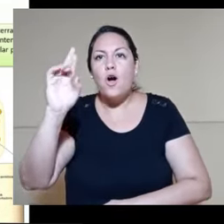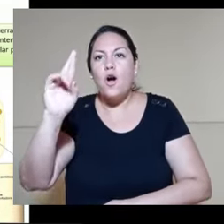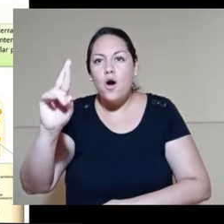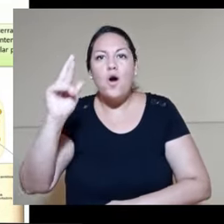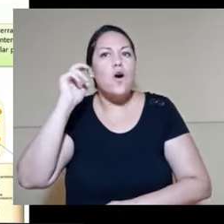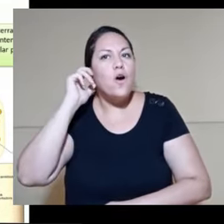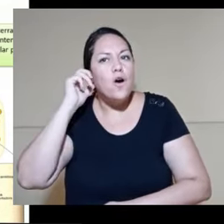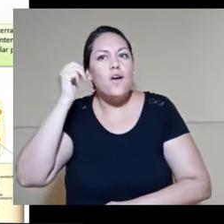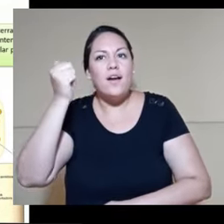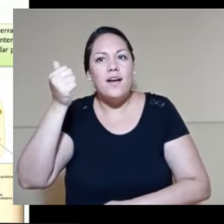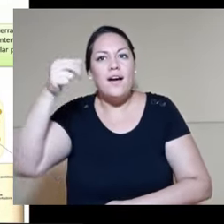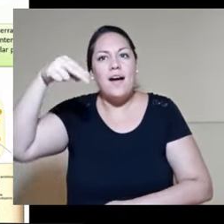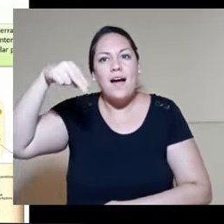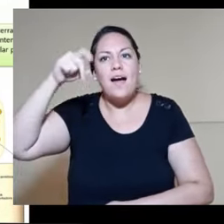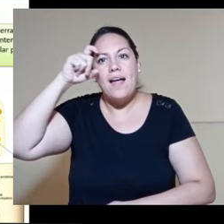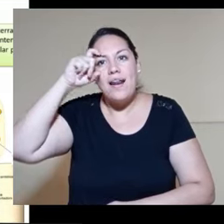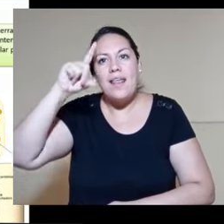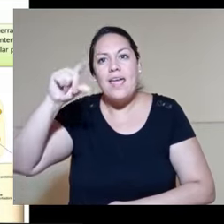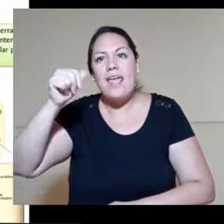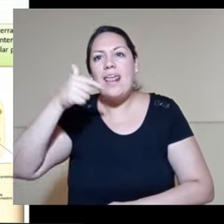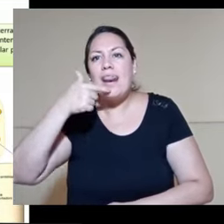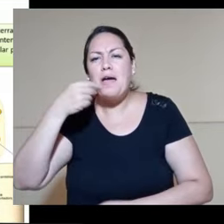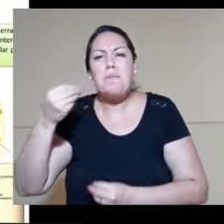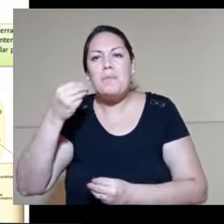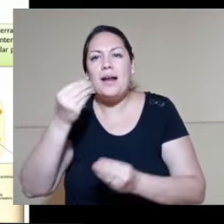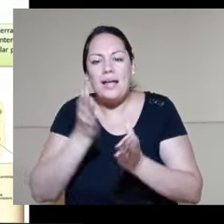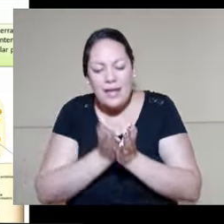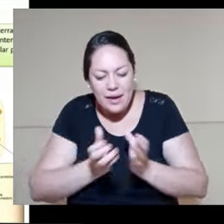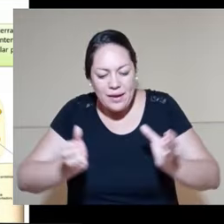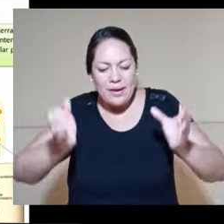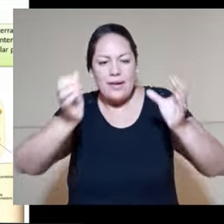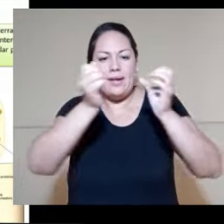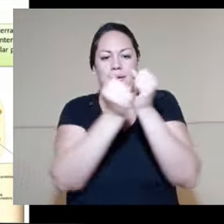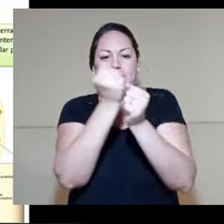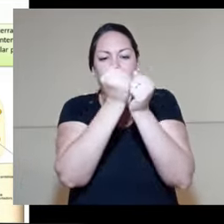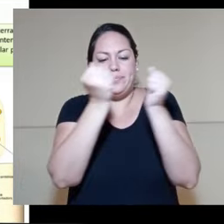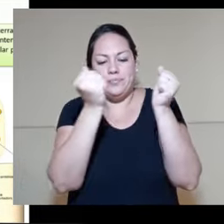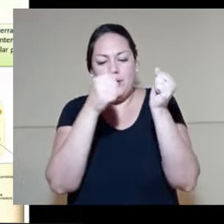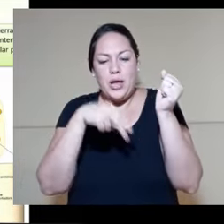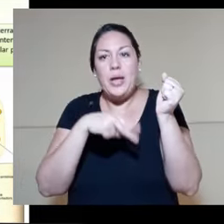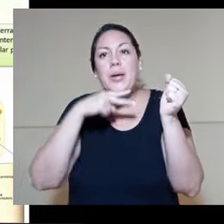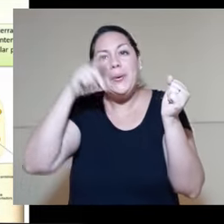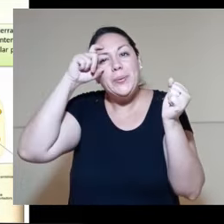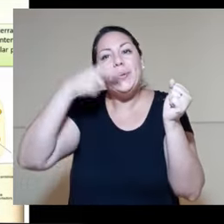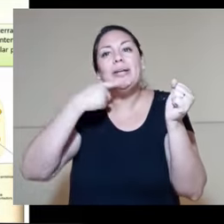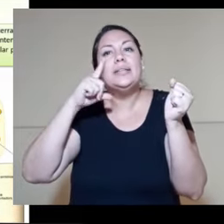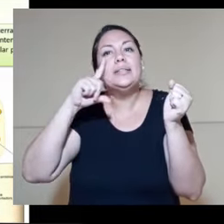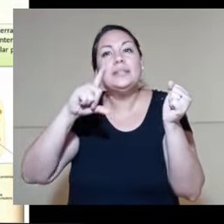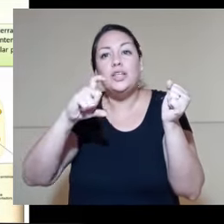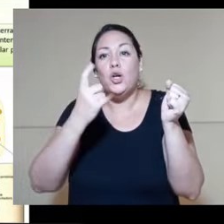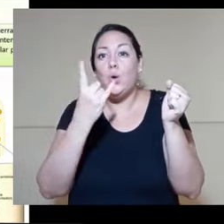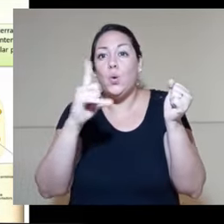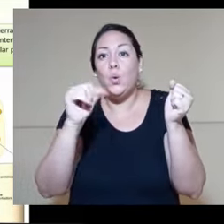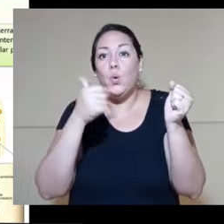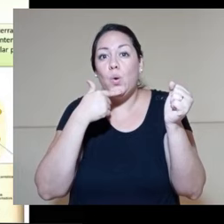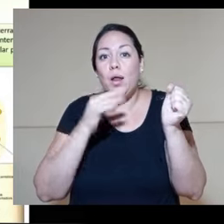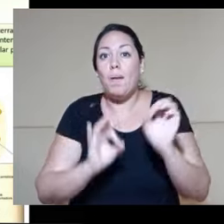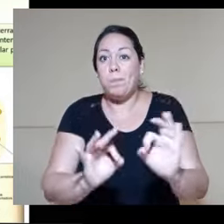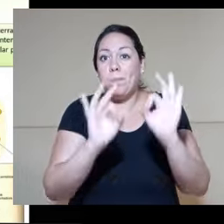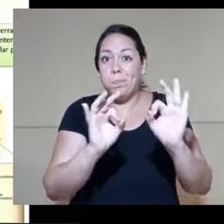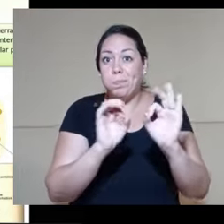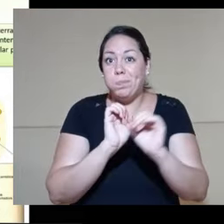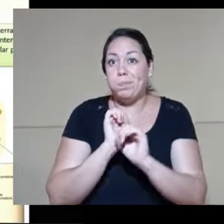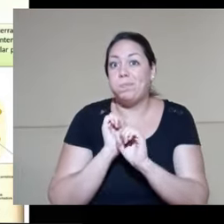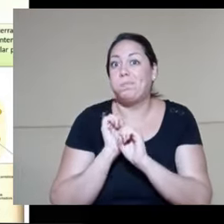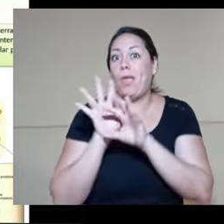organelas, para poder sintetizar los neurotransmisores y meterlos en las vesículas sinápticas. ¿Se entiende? Entonces, una vez que las vesículas